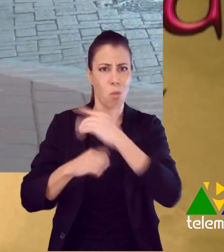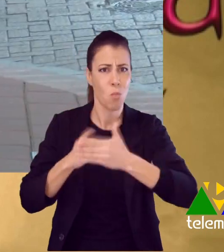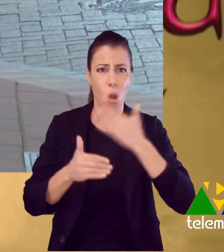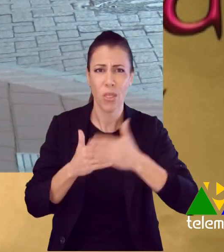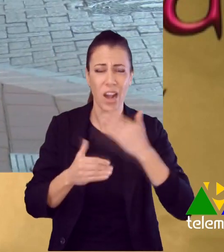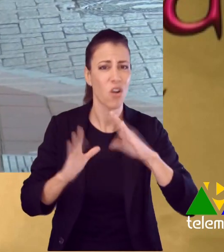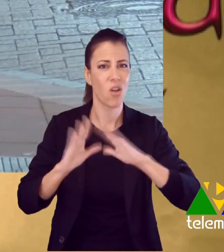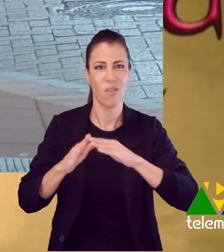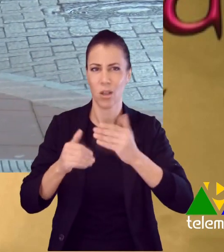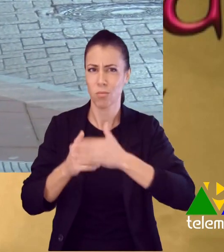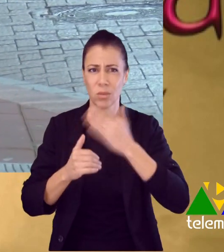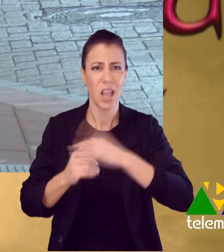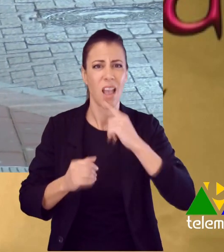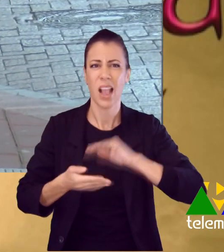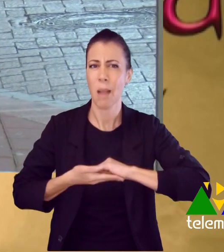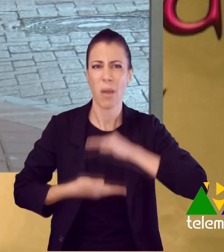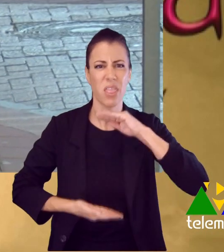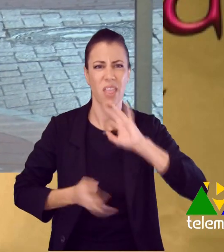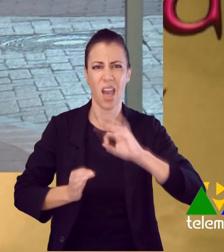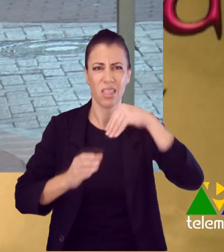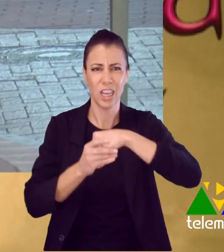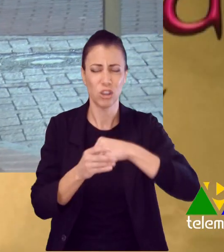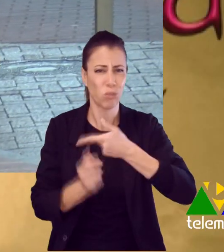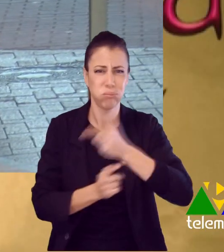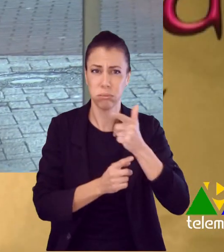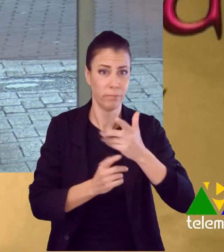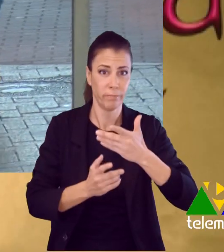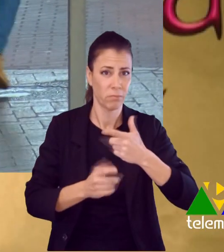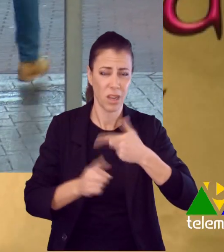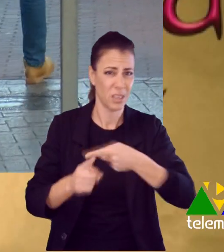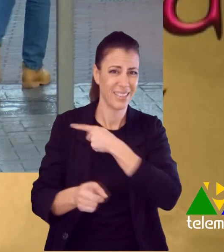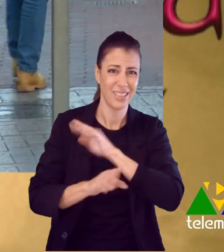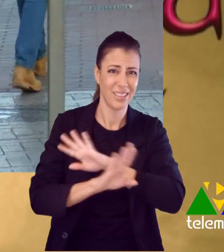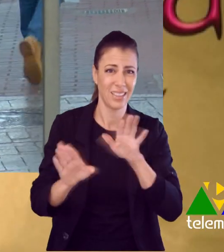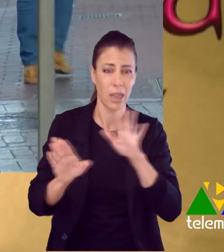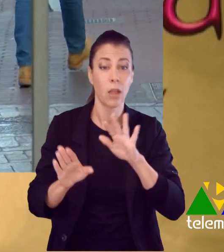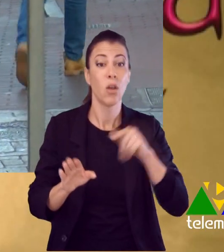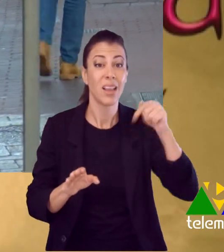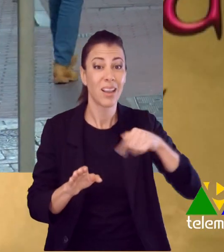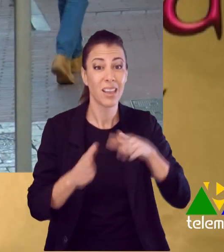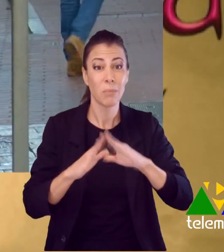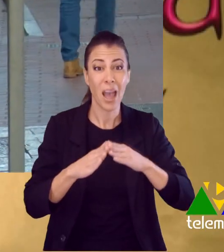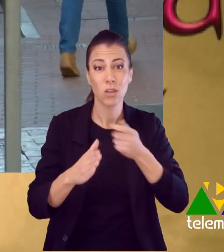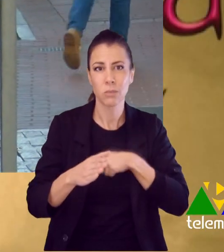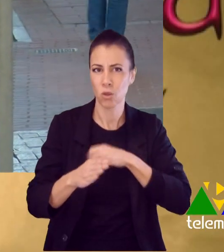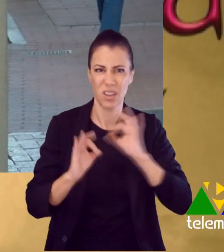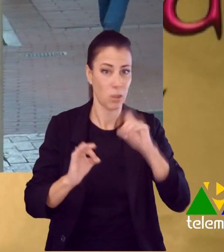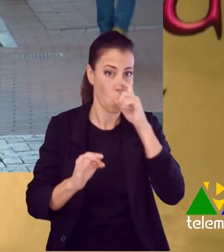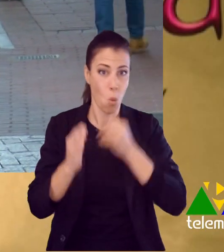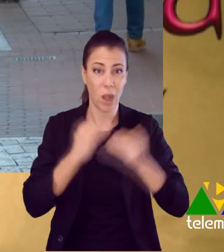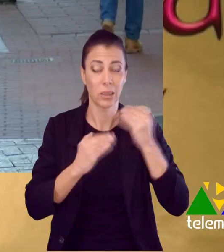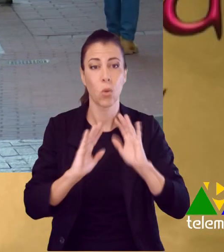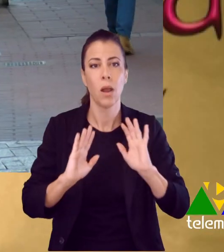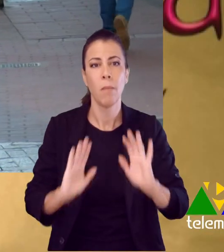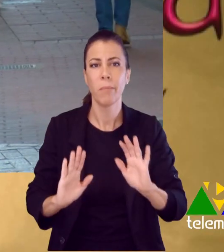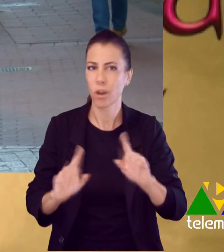muy modernos, con una capacidad artillera impresionante, y la flota española era la flota que estaba antigua. Pero a pesar de eso,